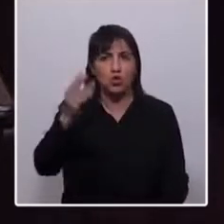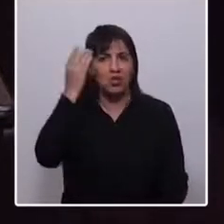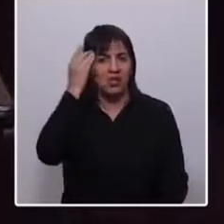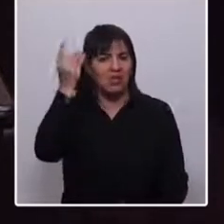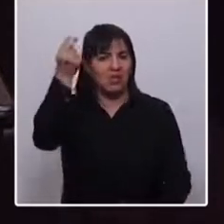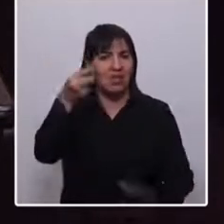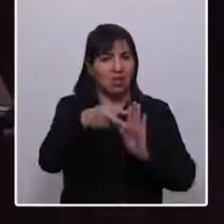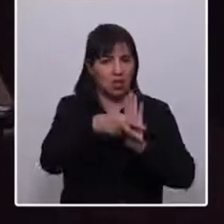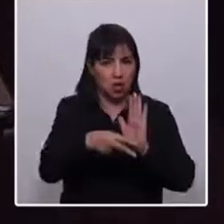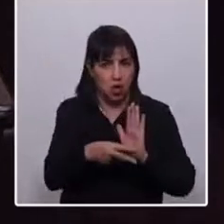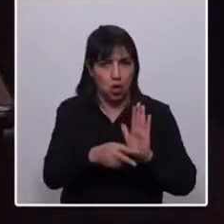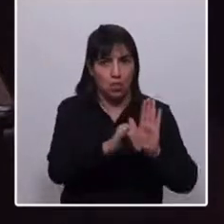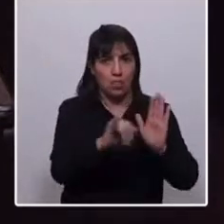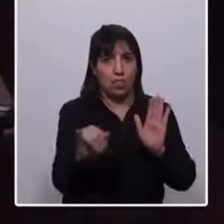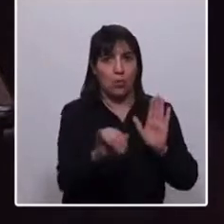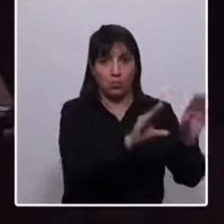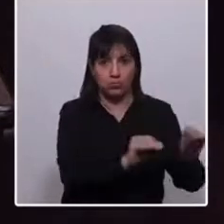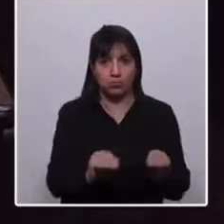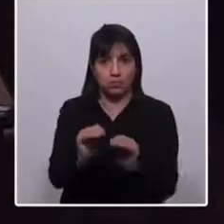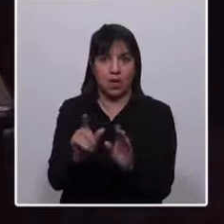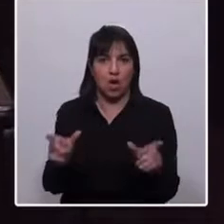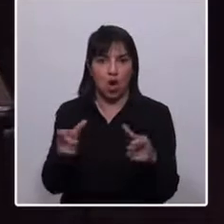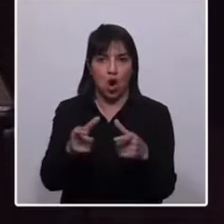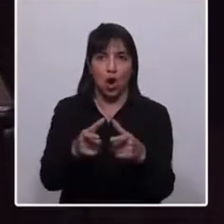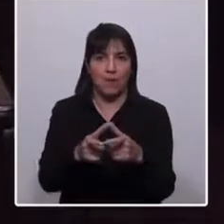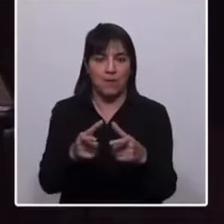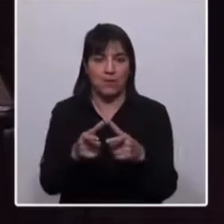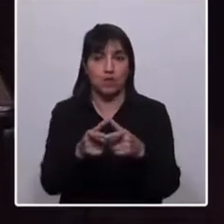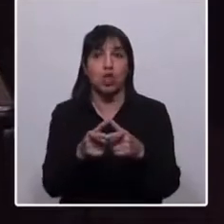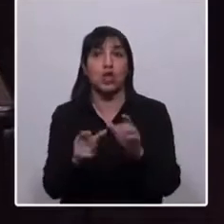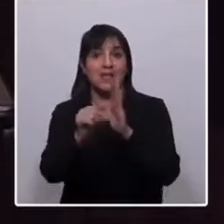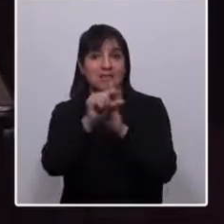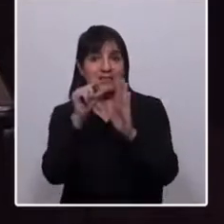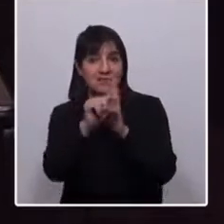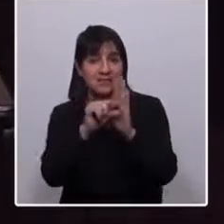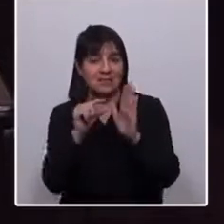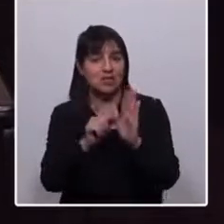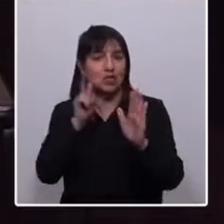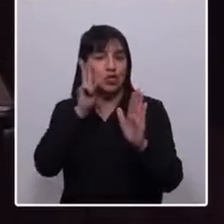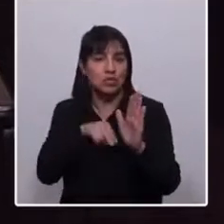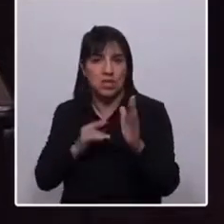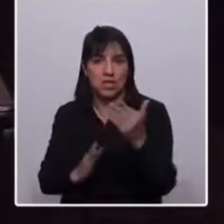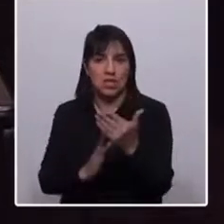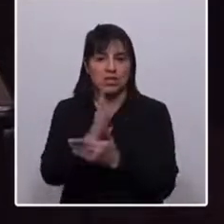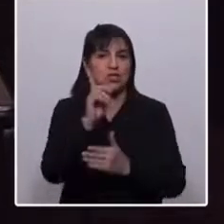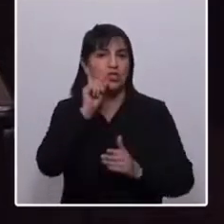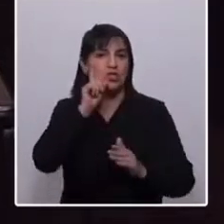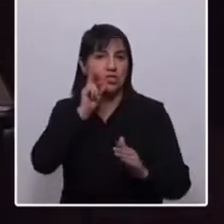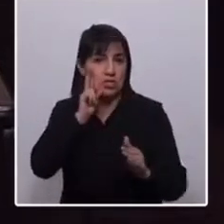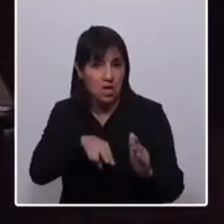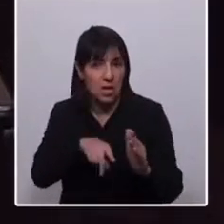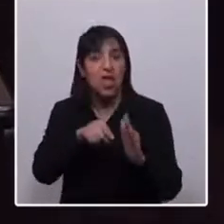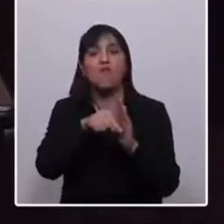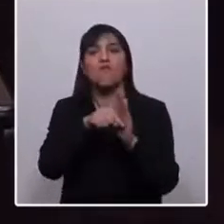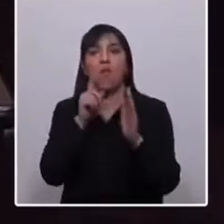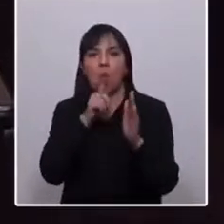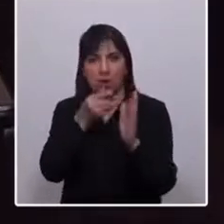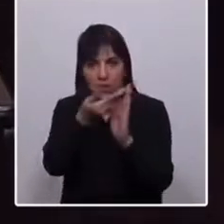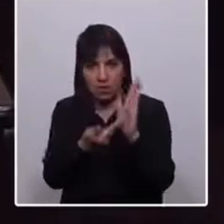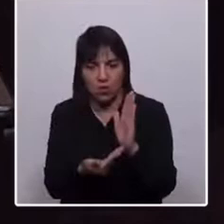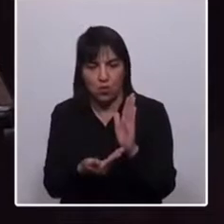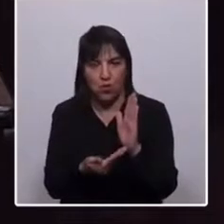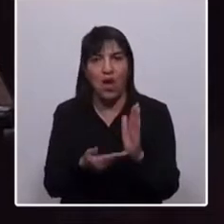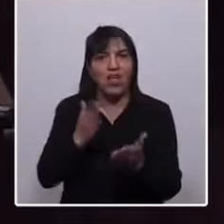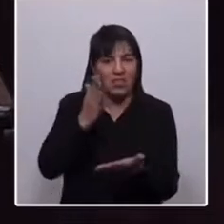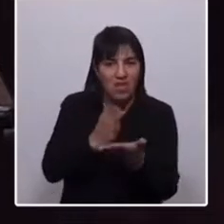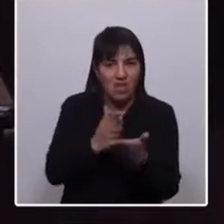esas iniciativas pasaban a la comisión y quedaban sin sus incisos, sin sus inicios y sin sus finales. Teníamos que ordenar,